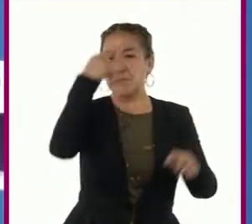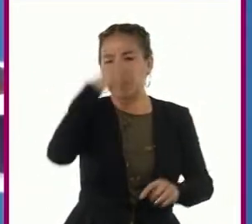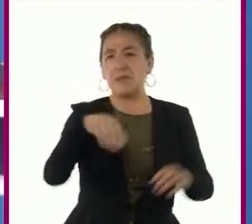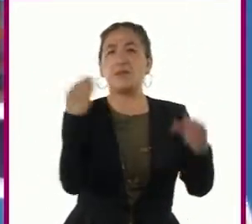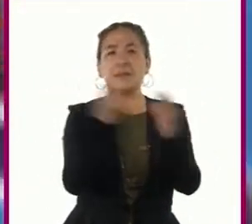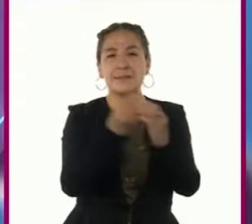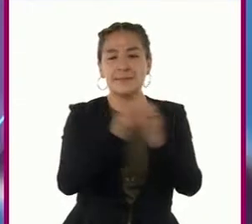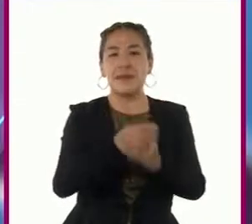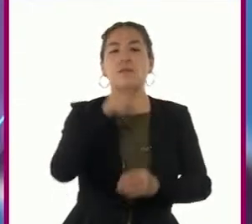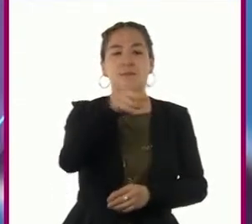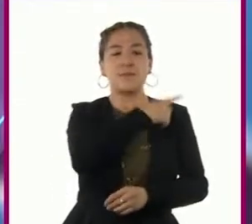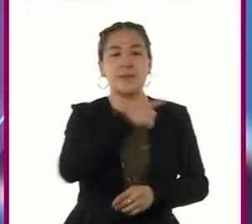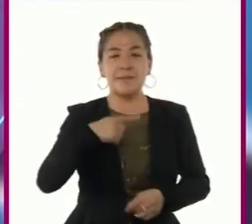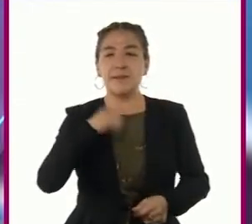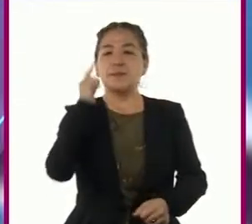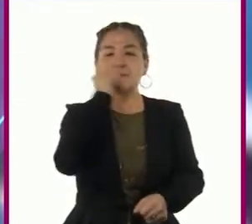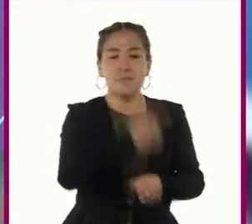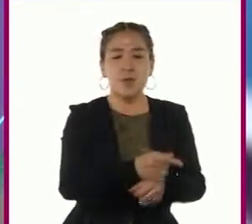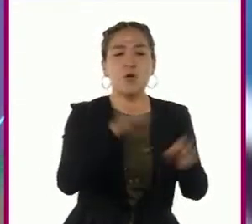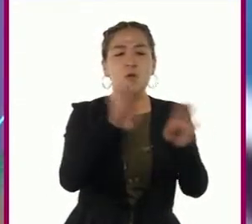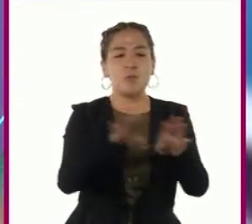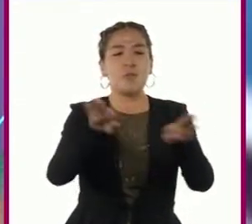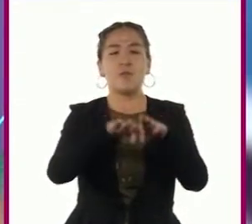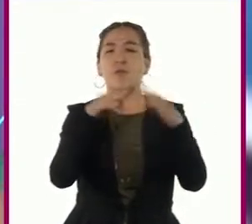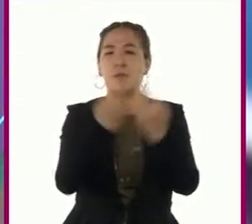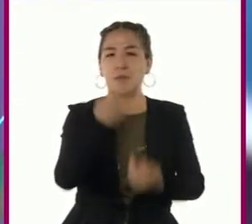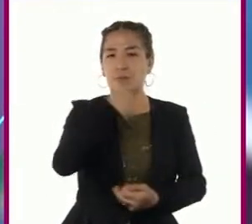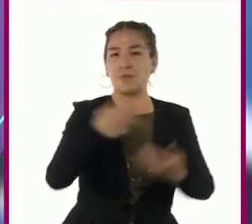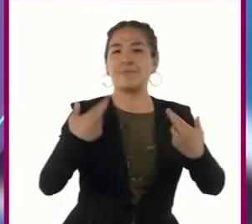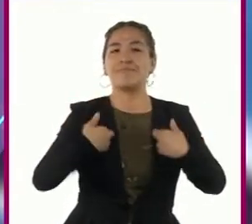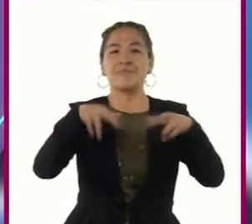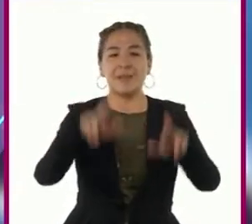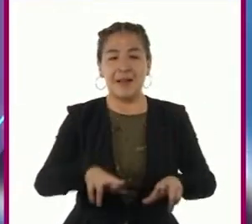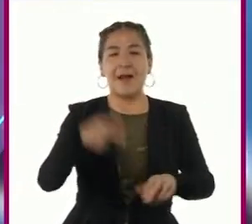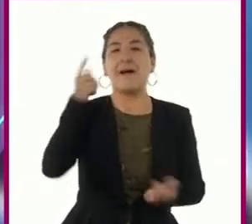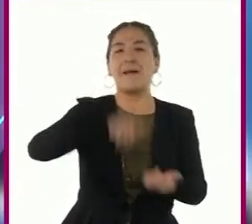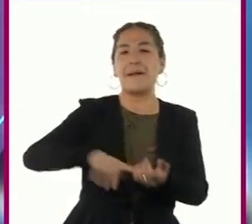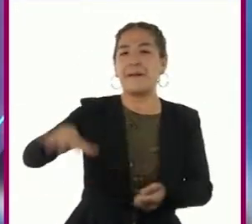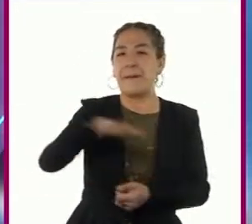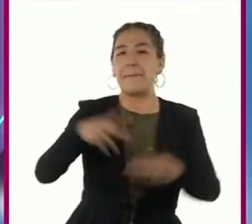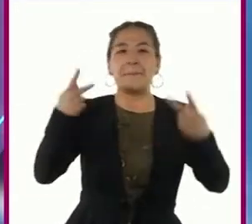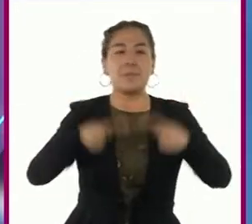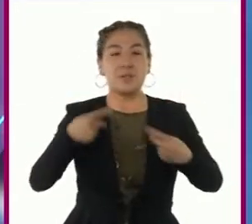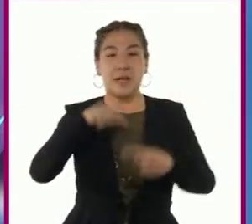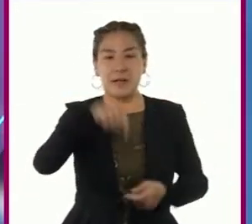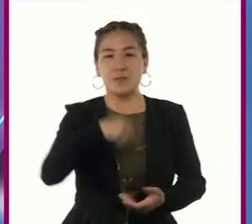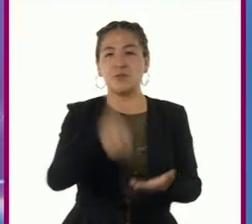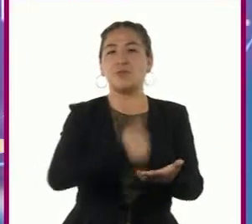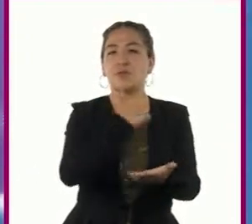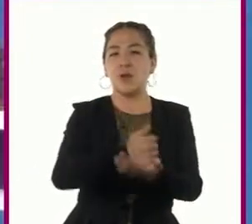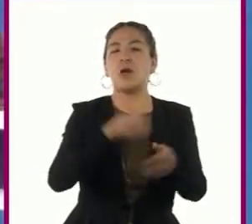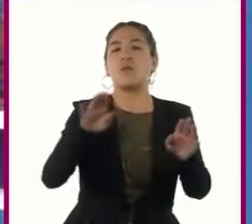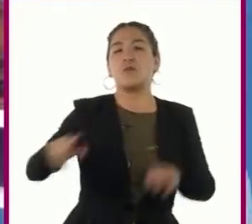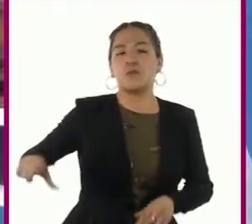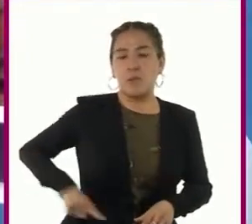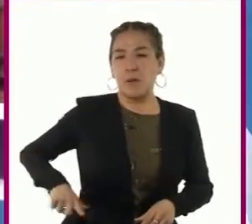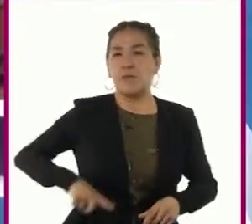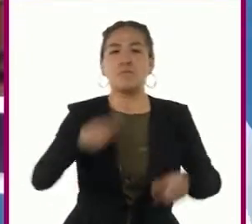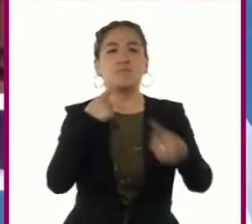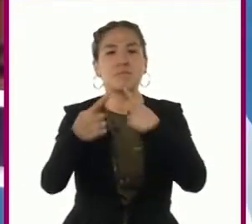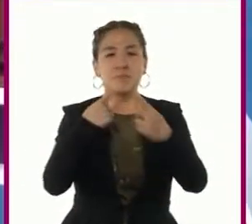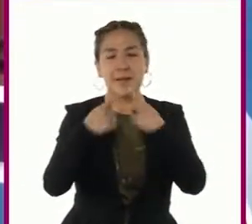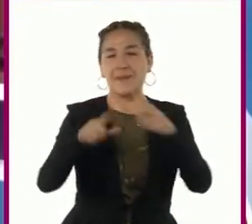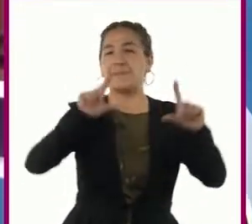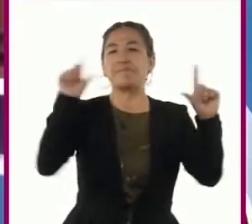sesión es identificar los mecanismos de representación de los ciudadanos en el gobierno democrático. De forma